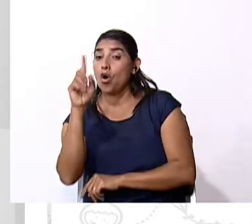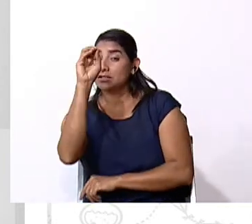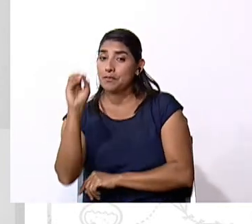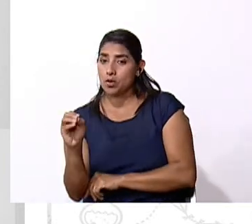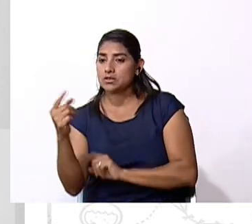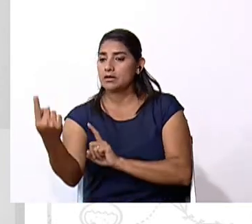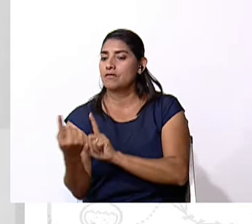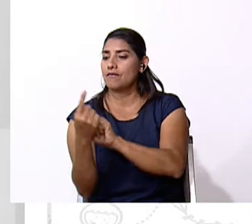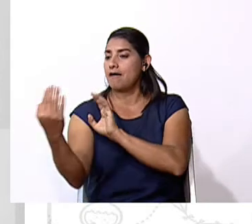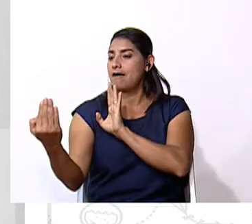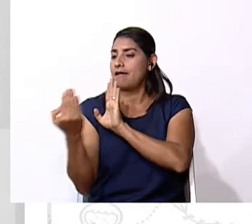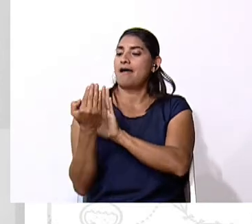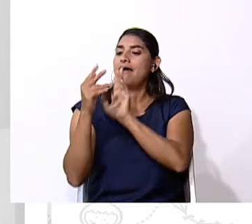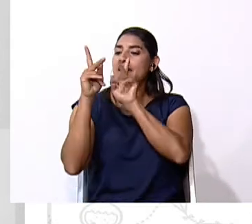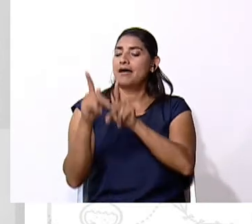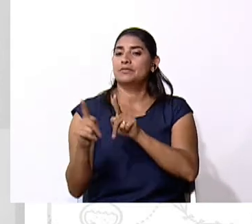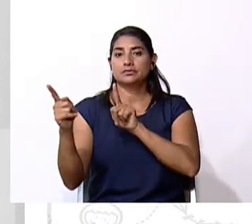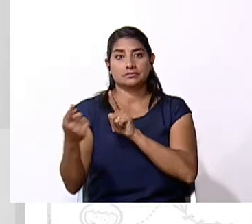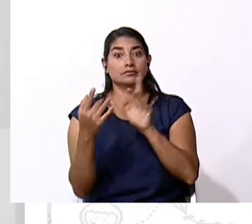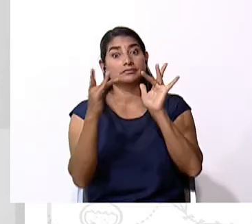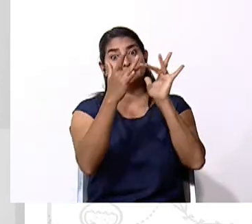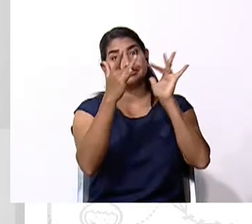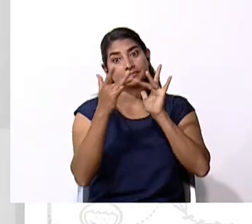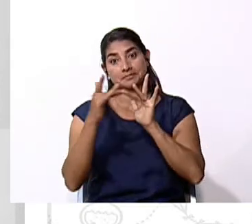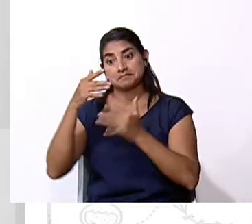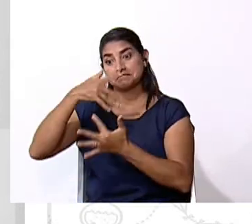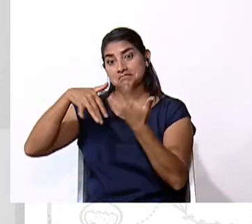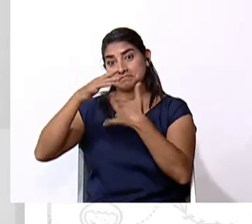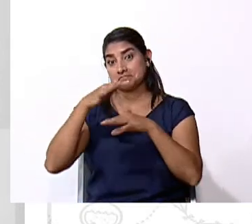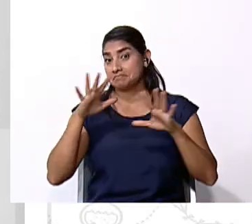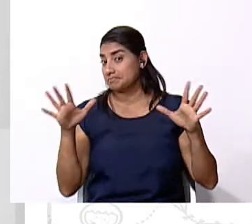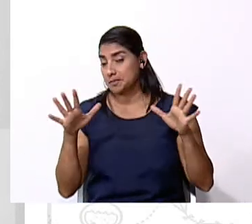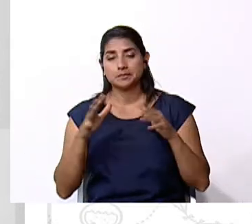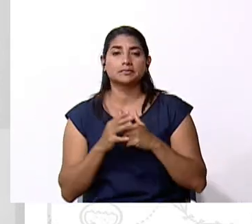ven físicamente a sus conexiones sociales.